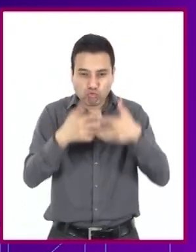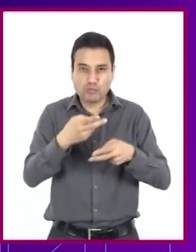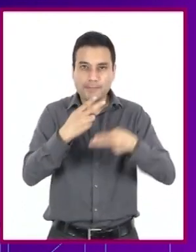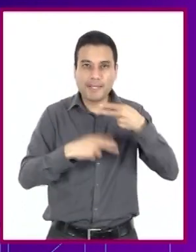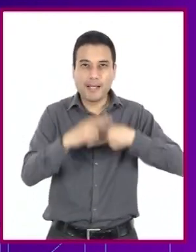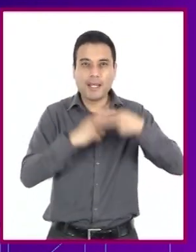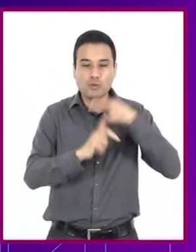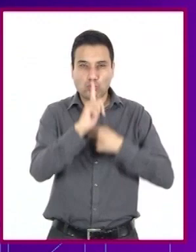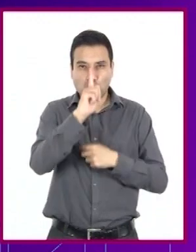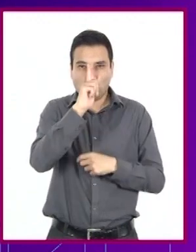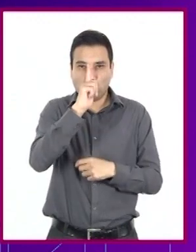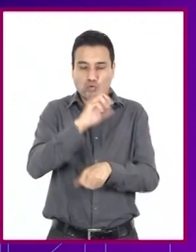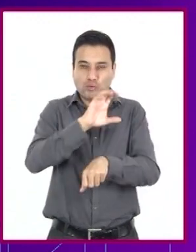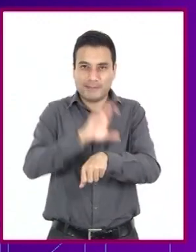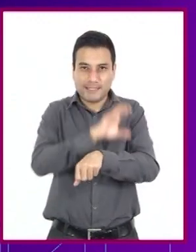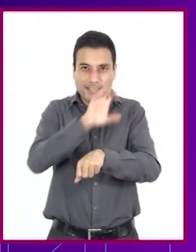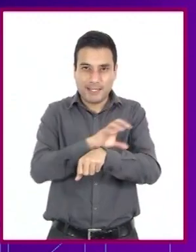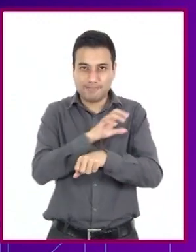Bien.